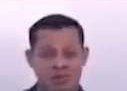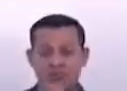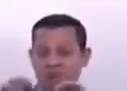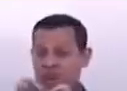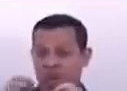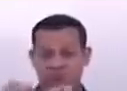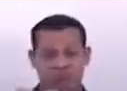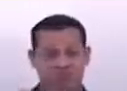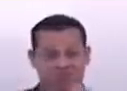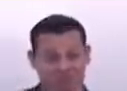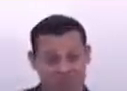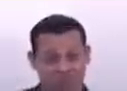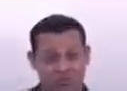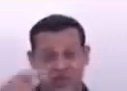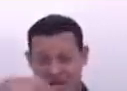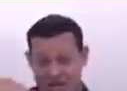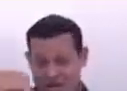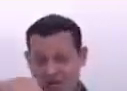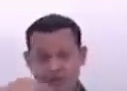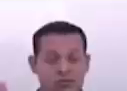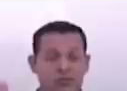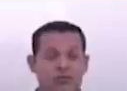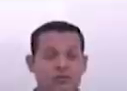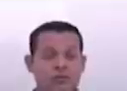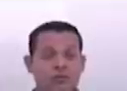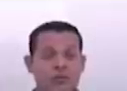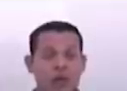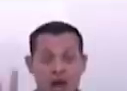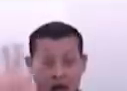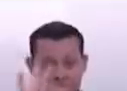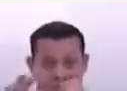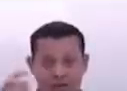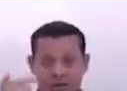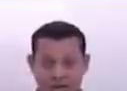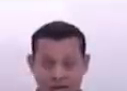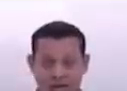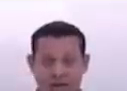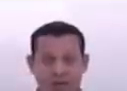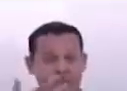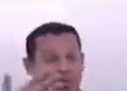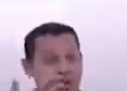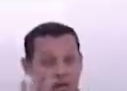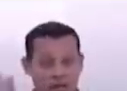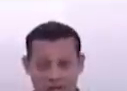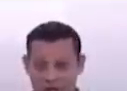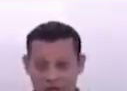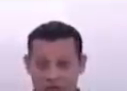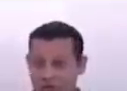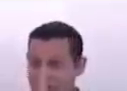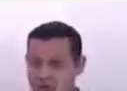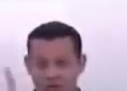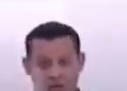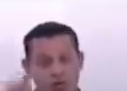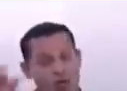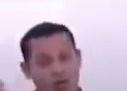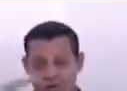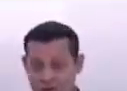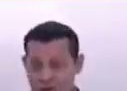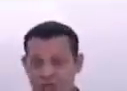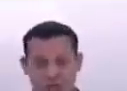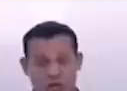maras y bajo las pandillas que ellos dejaron. Si alguien tiene pruebas de la participación delictiva de otro